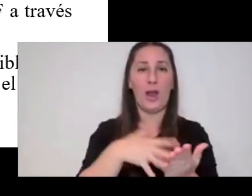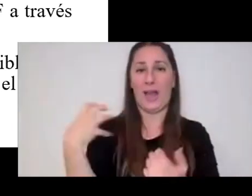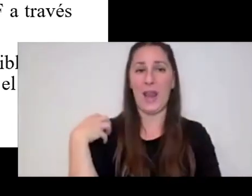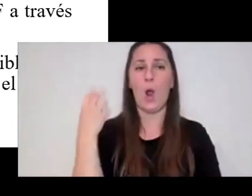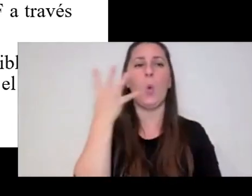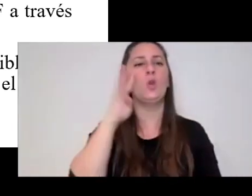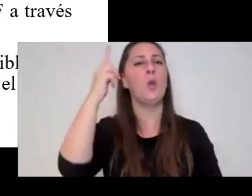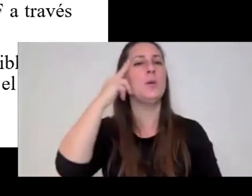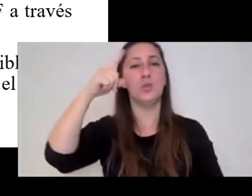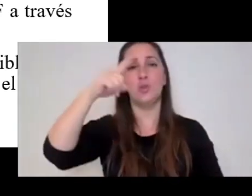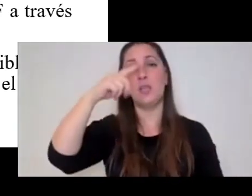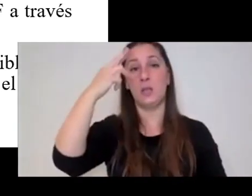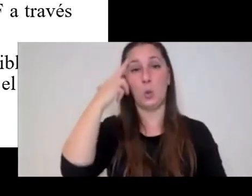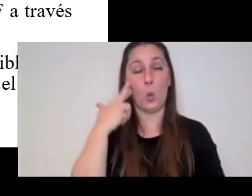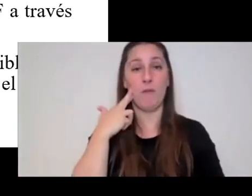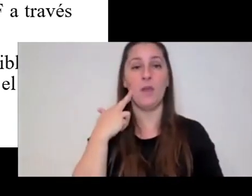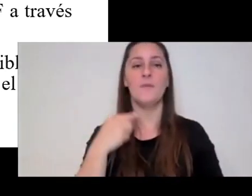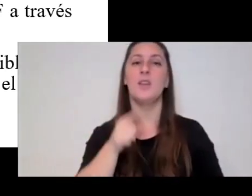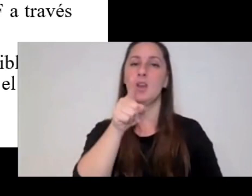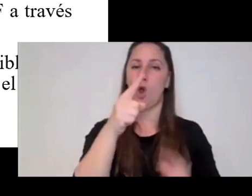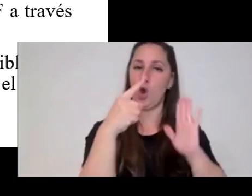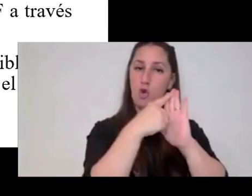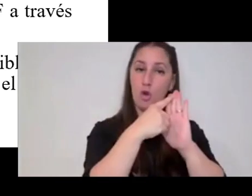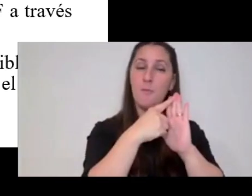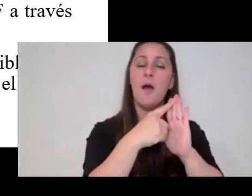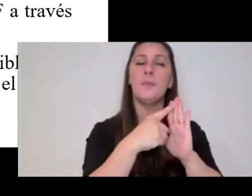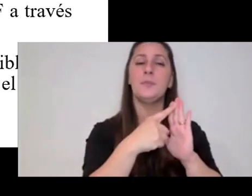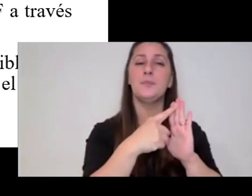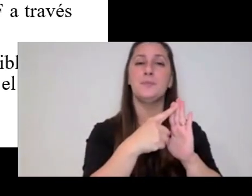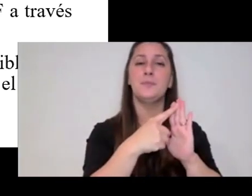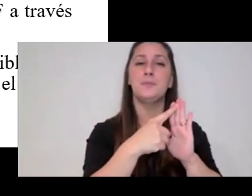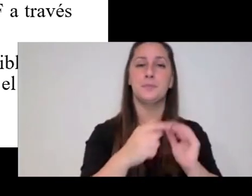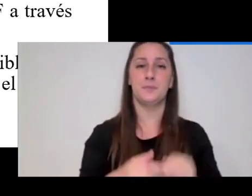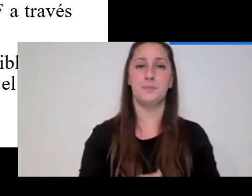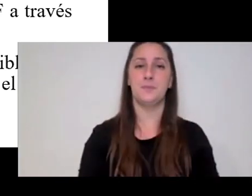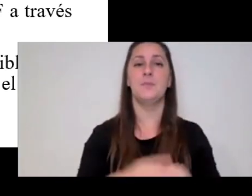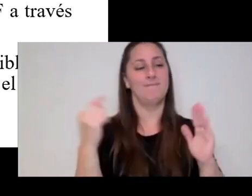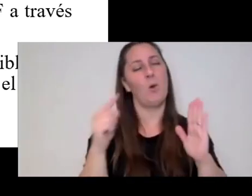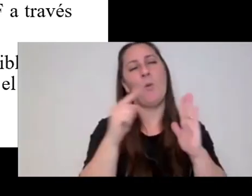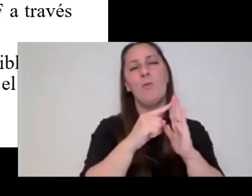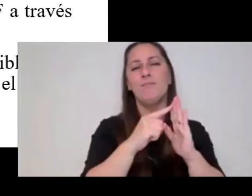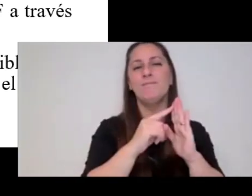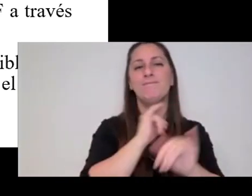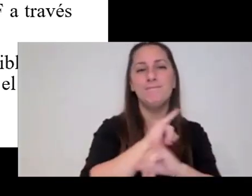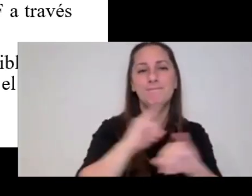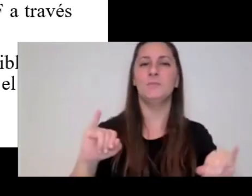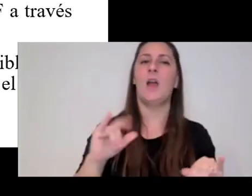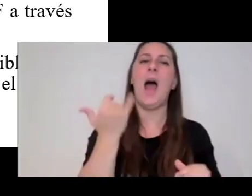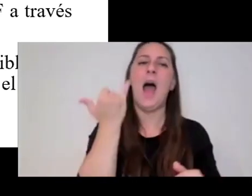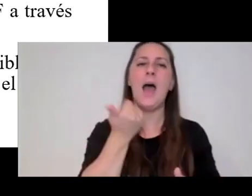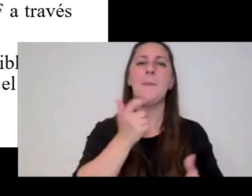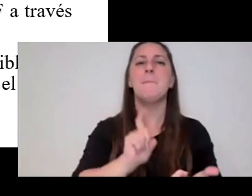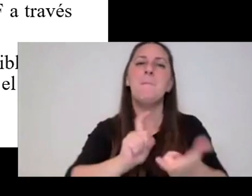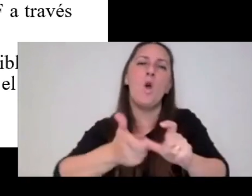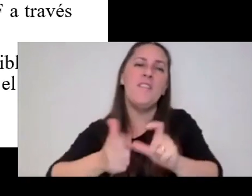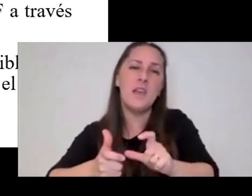4979, esta norma que nos trae a colación la modificación e incorporación que la